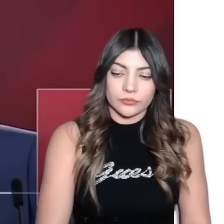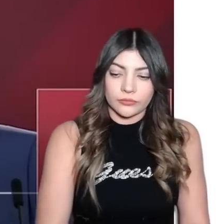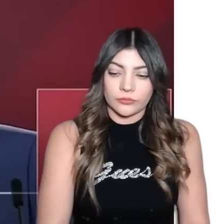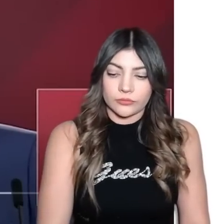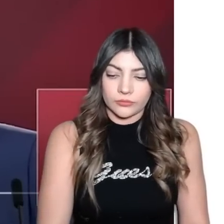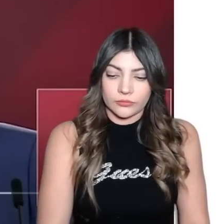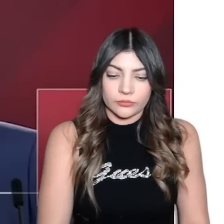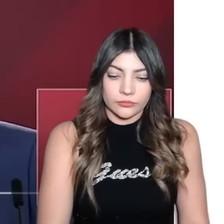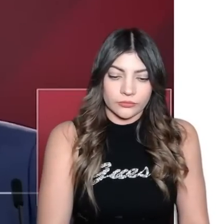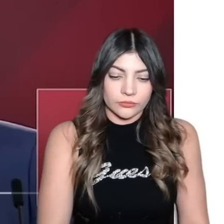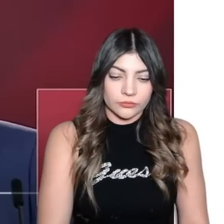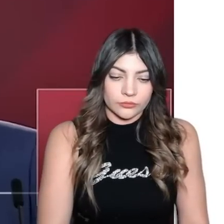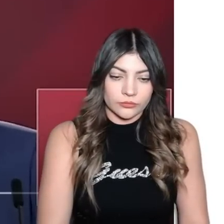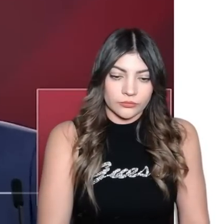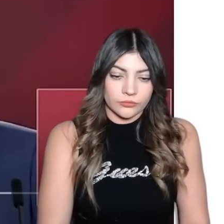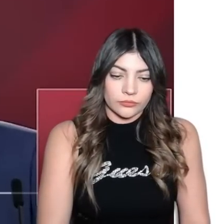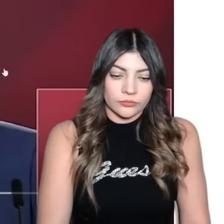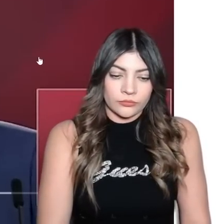porque